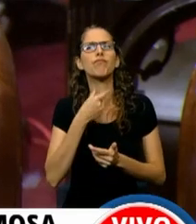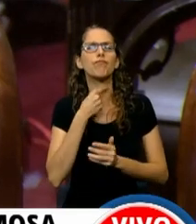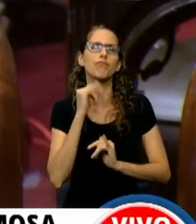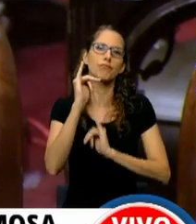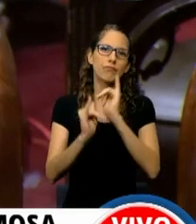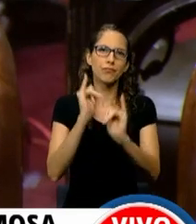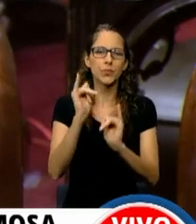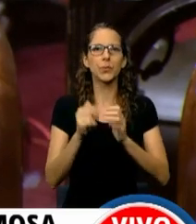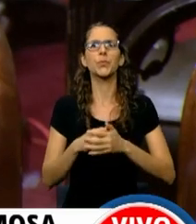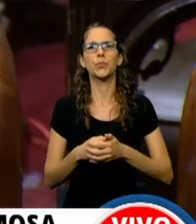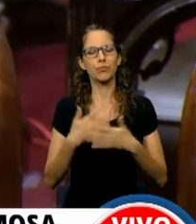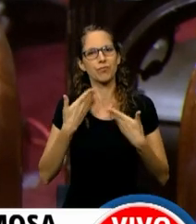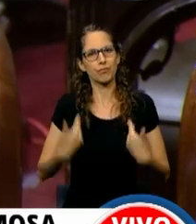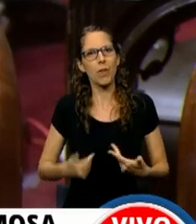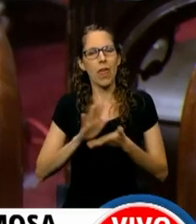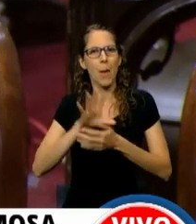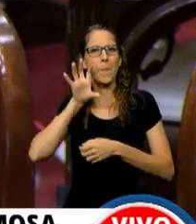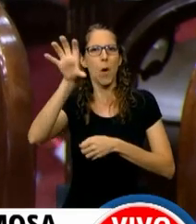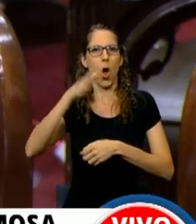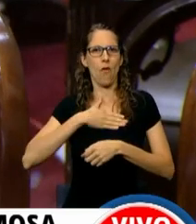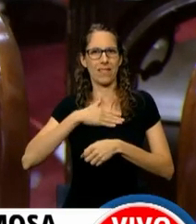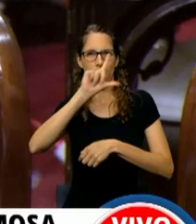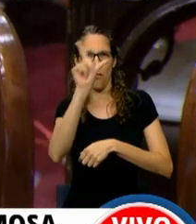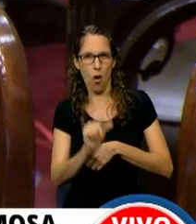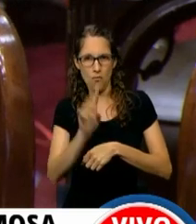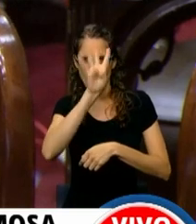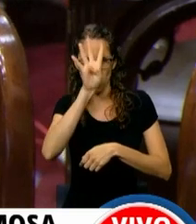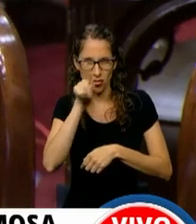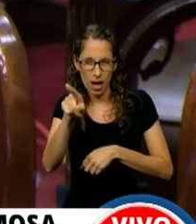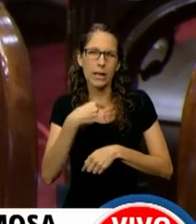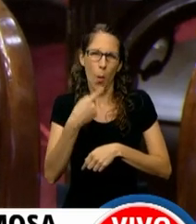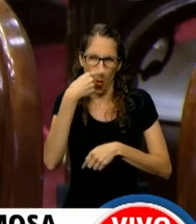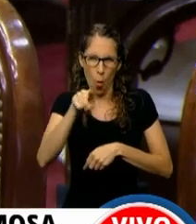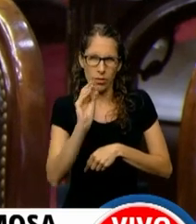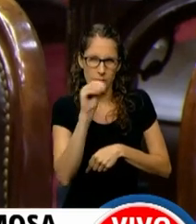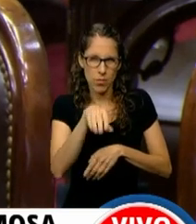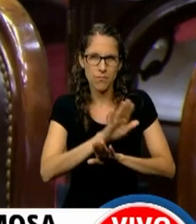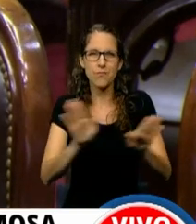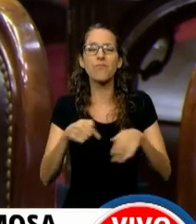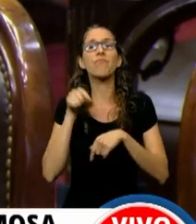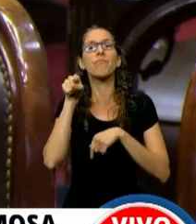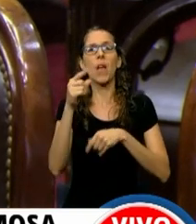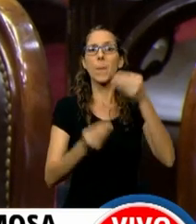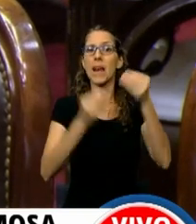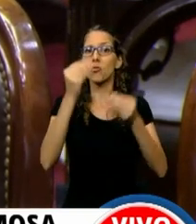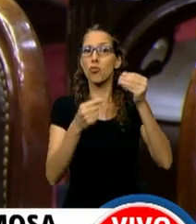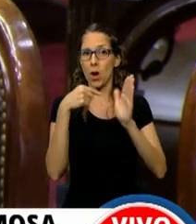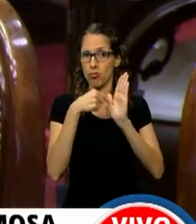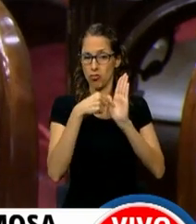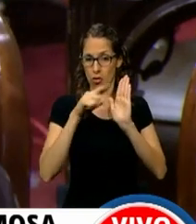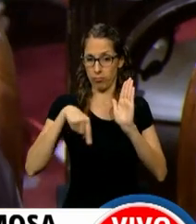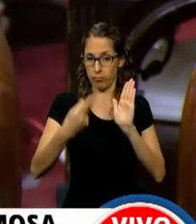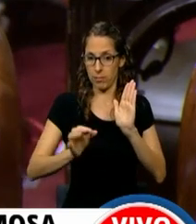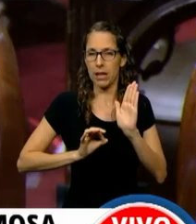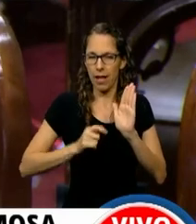mención a mi provincia de Formosa, y con esto voy cerrando, señor presidente, que en este presupuesto